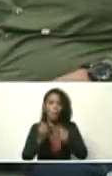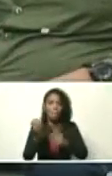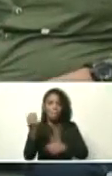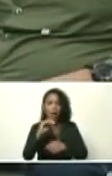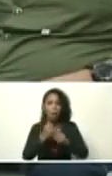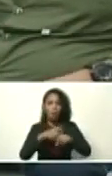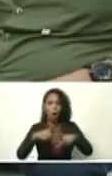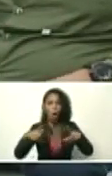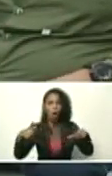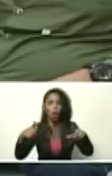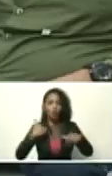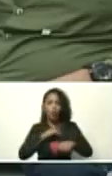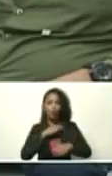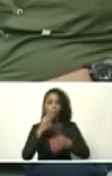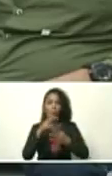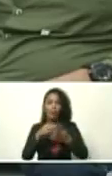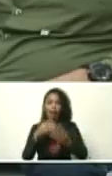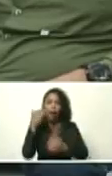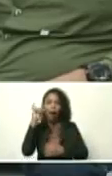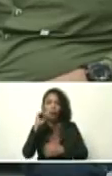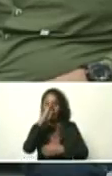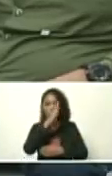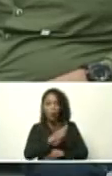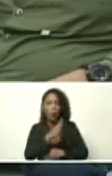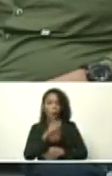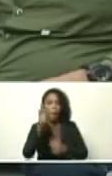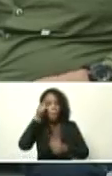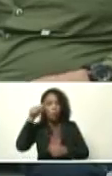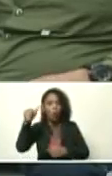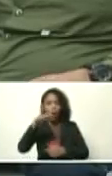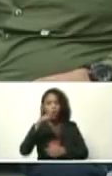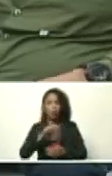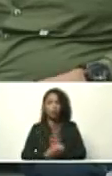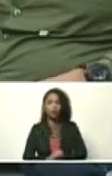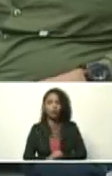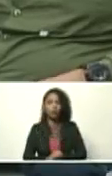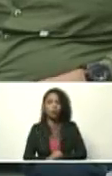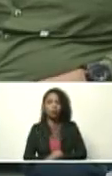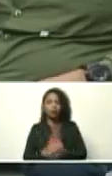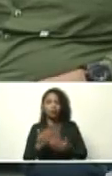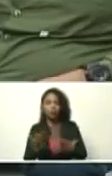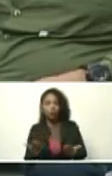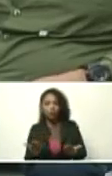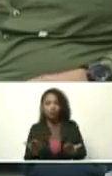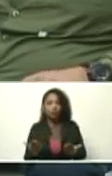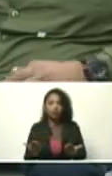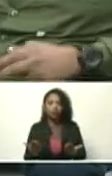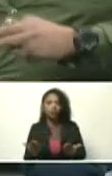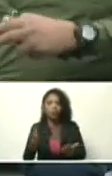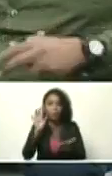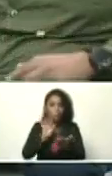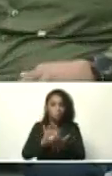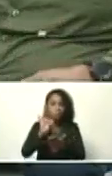más. Nuestros productos están dirigidos a una población prácticamente